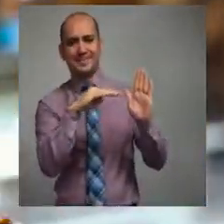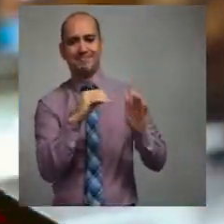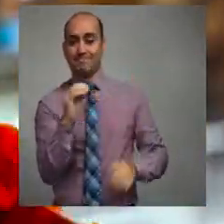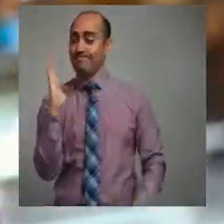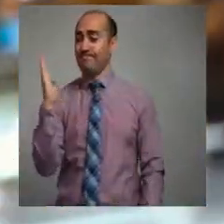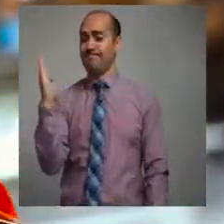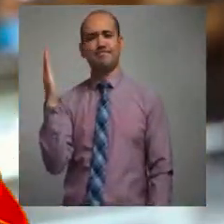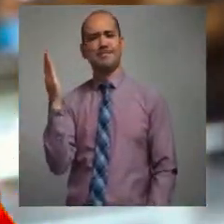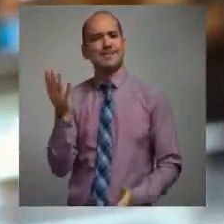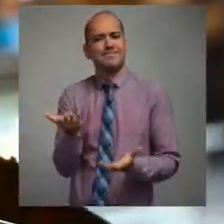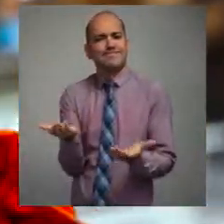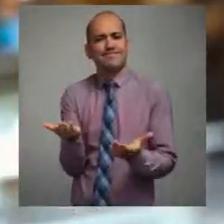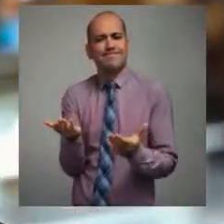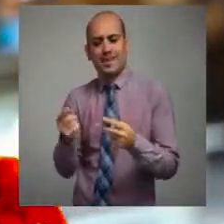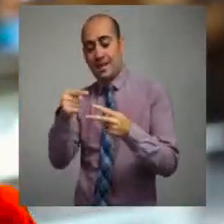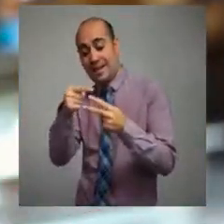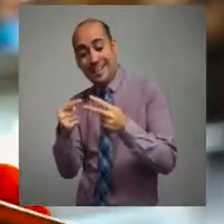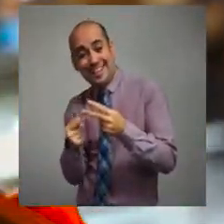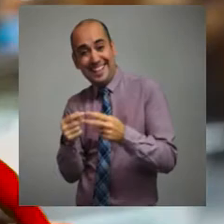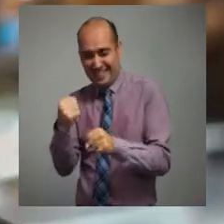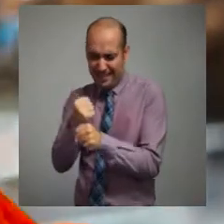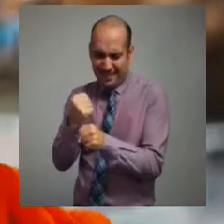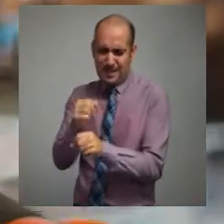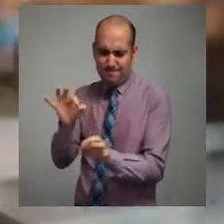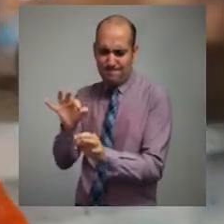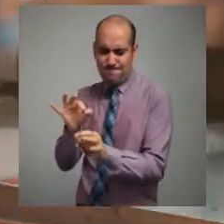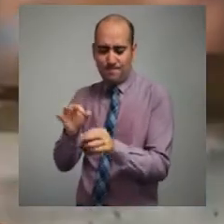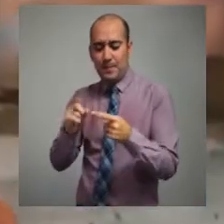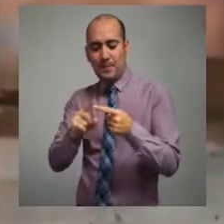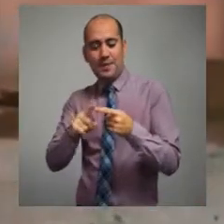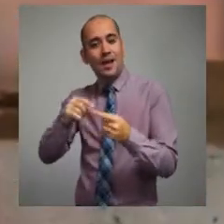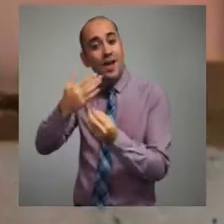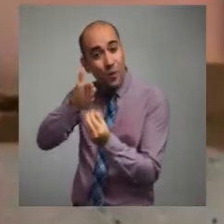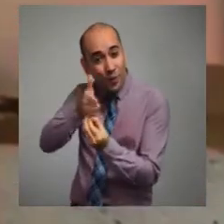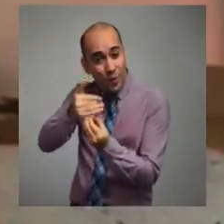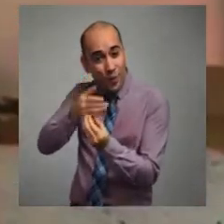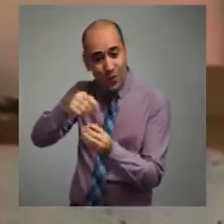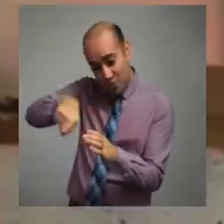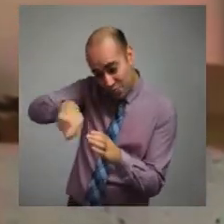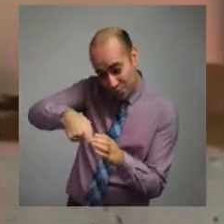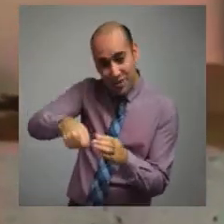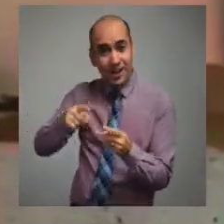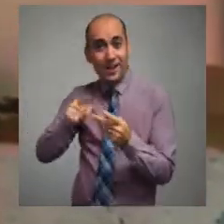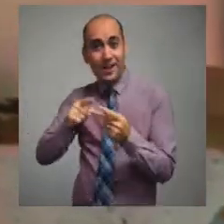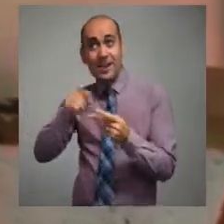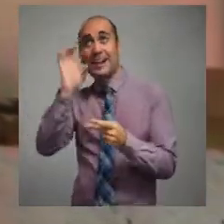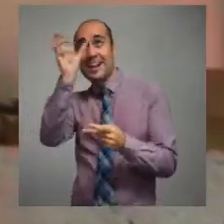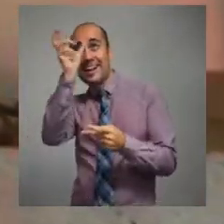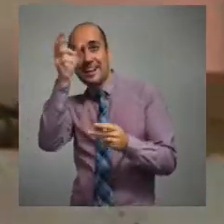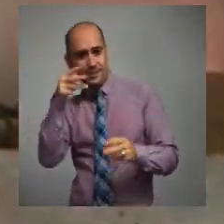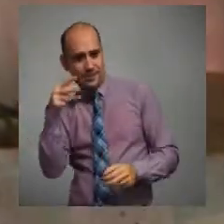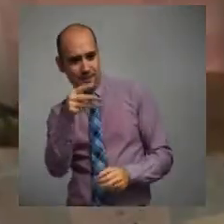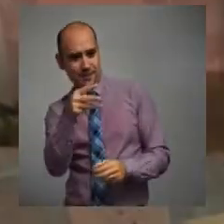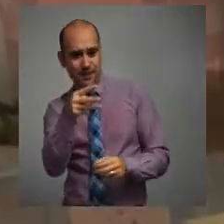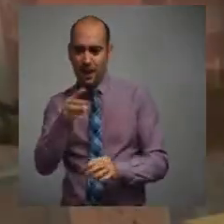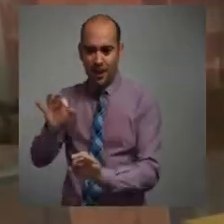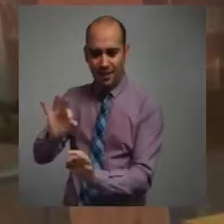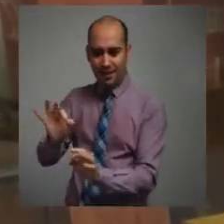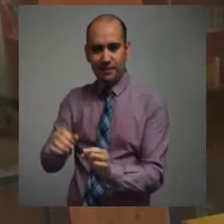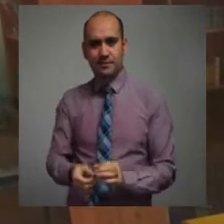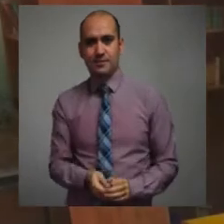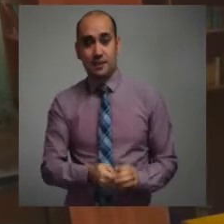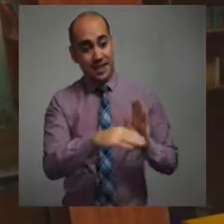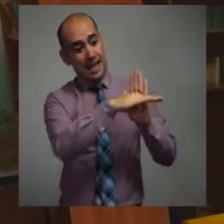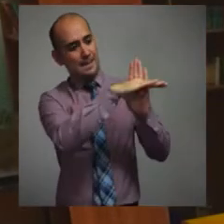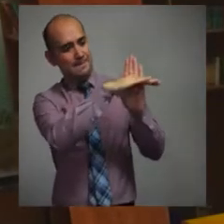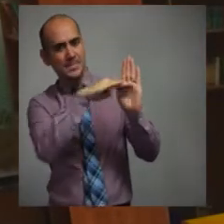básica complementa su formación en dos oficios: ayudante de cocina y ayudante de instalador eléctrico. La enseñanza media se centra